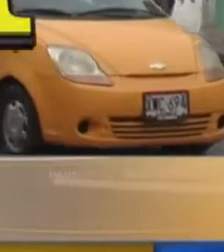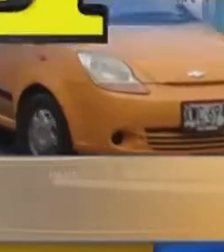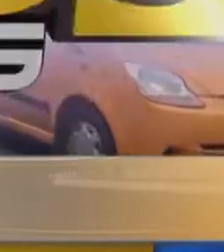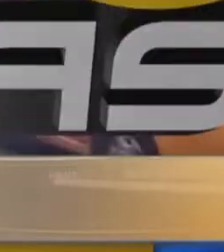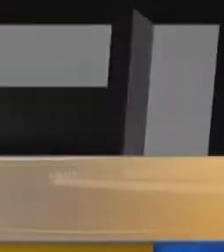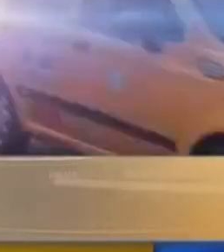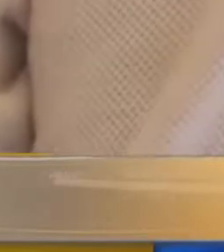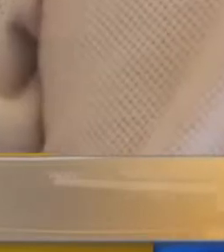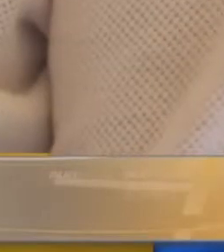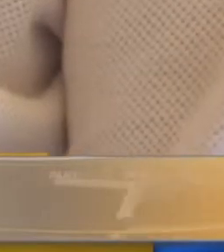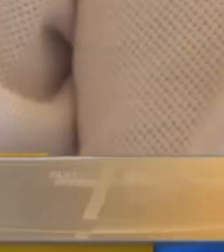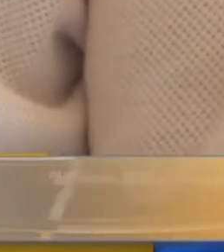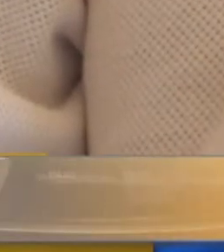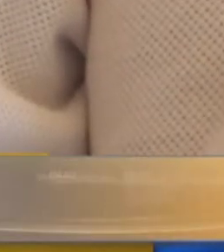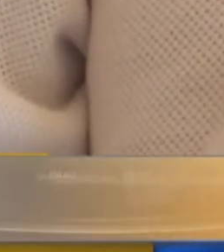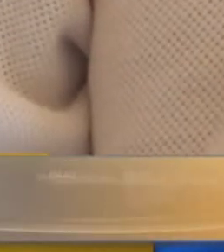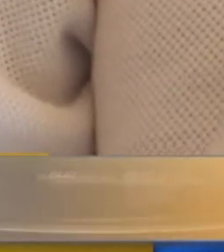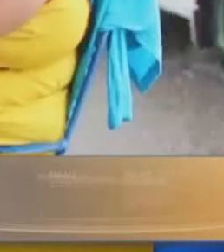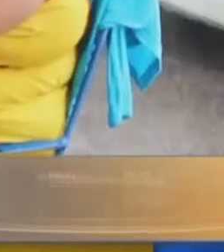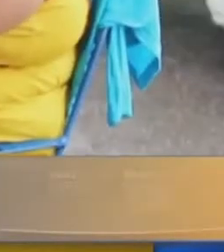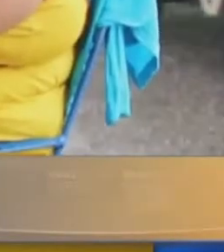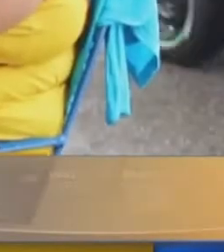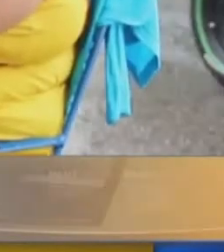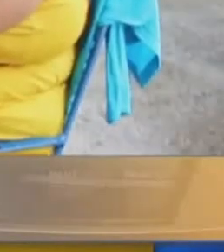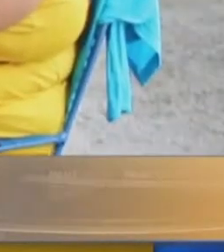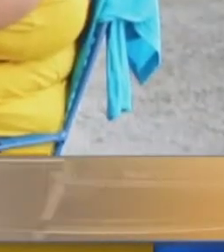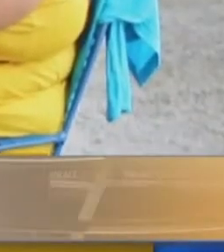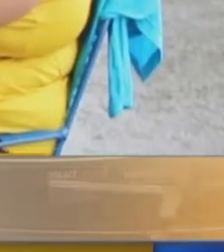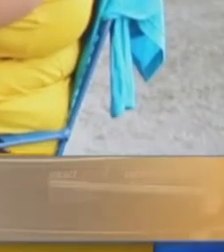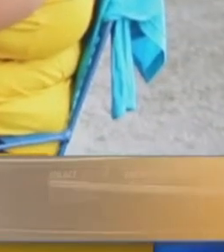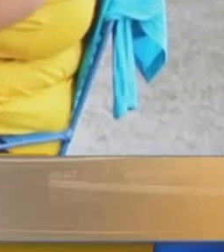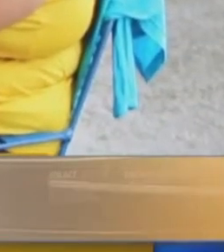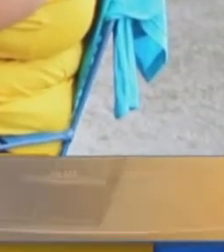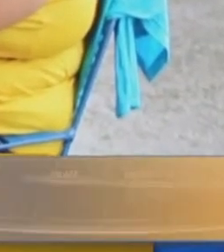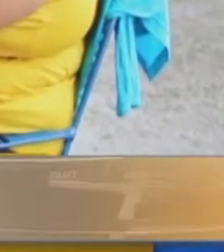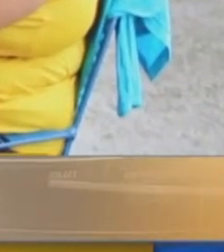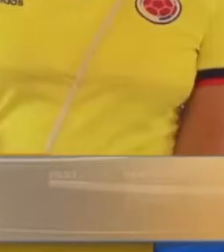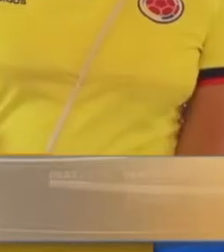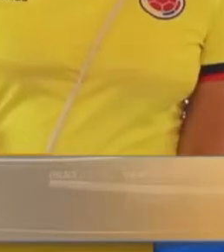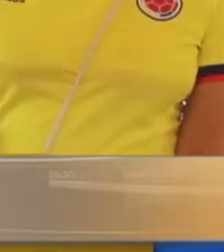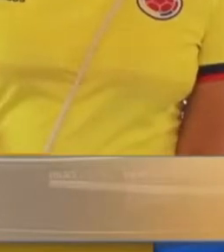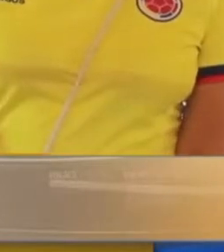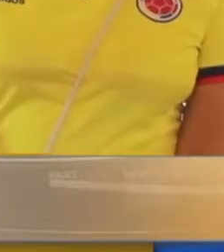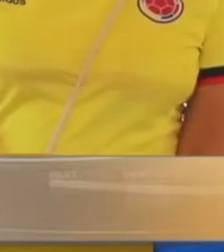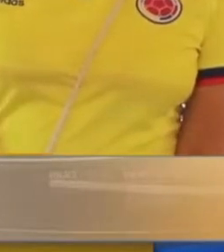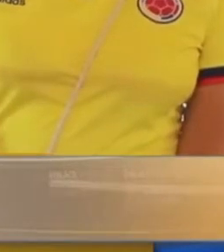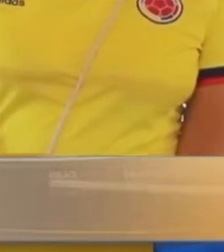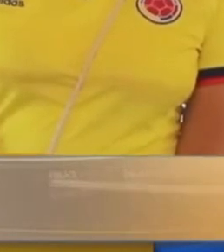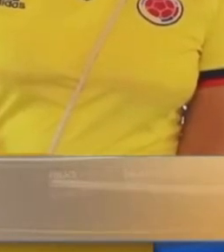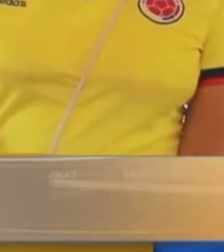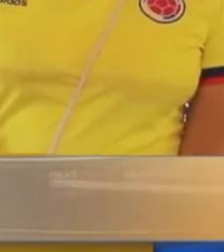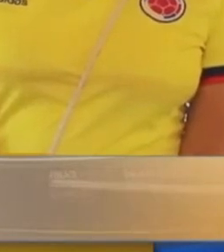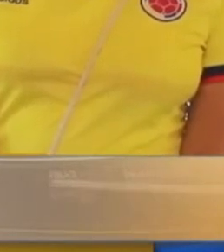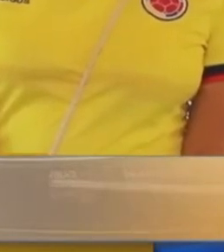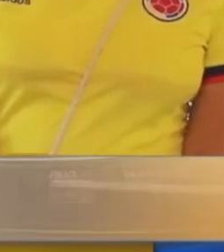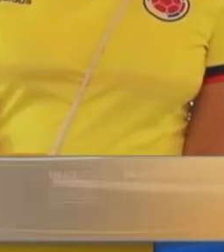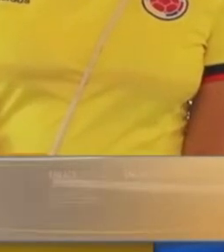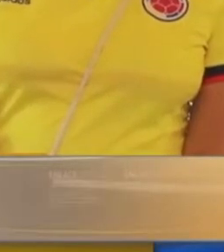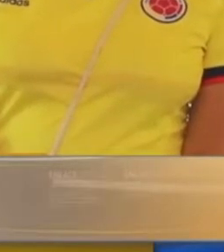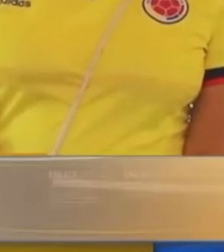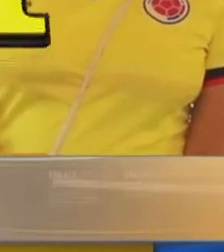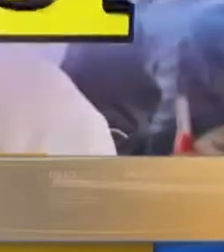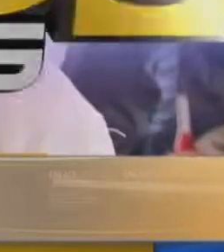Bermeja. Madres comunitarias en paro aseguran que el Estado objetó una orden de la Corte Suprema de Justicia que les permitía